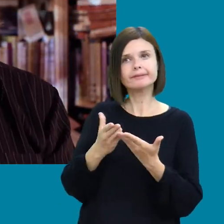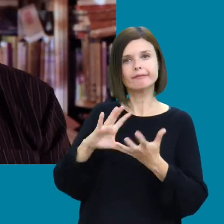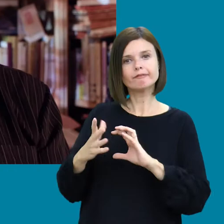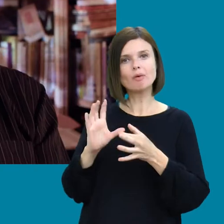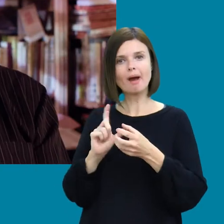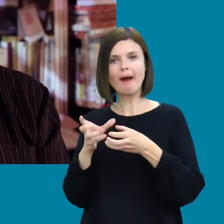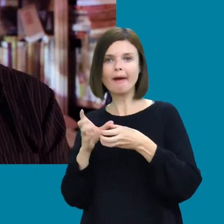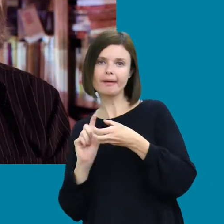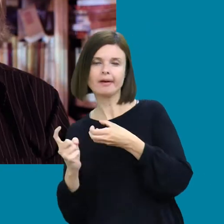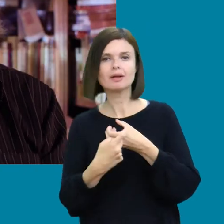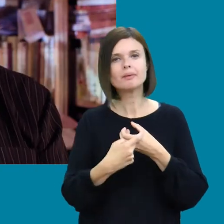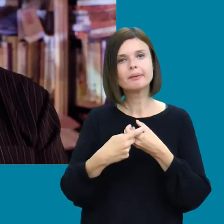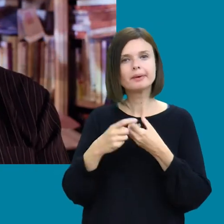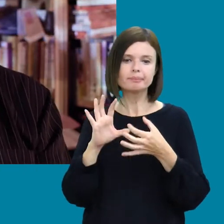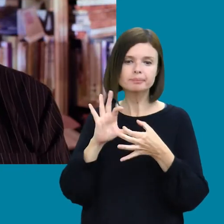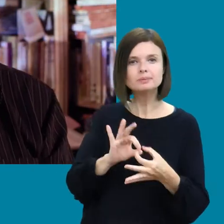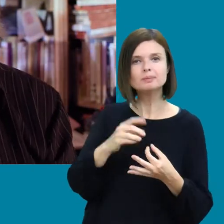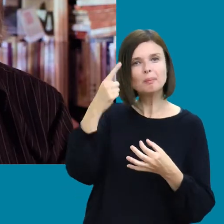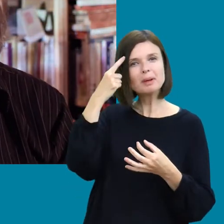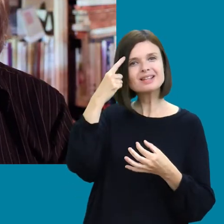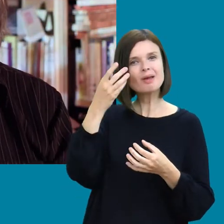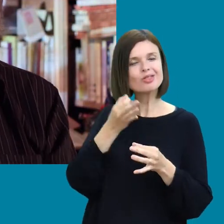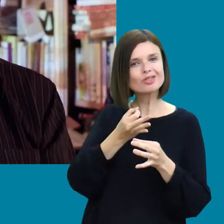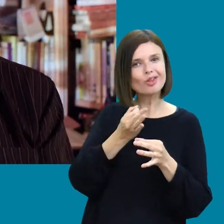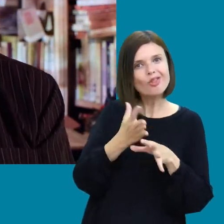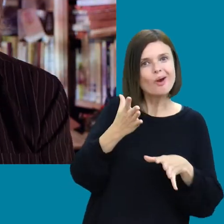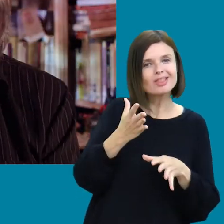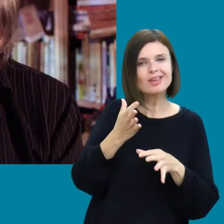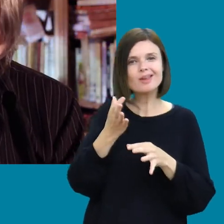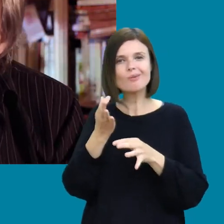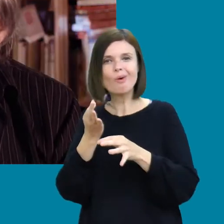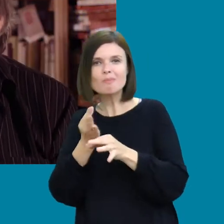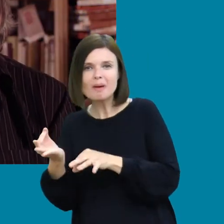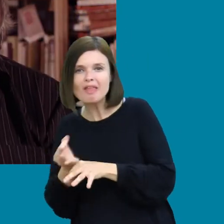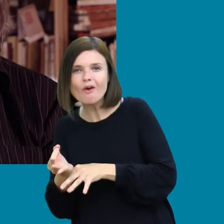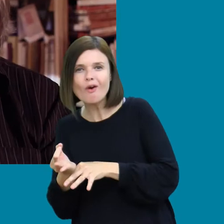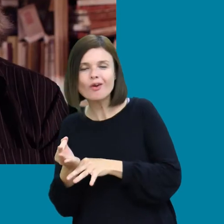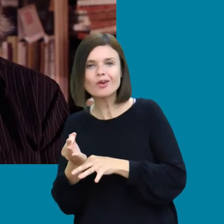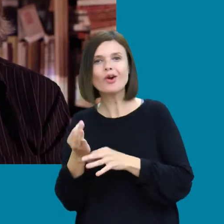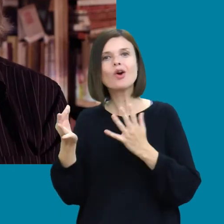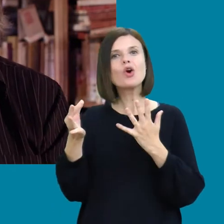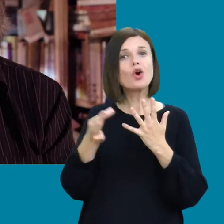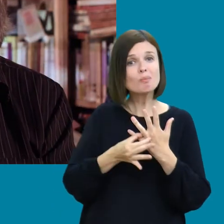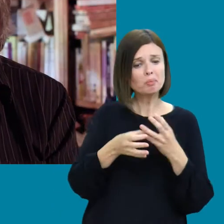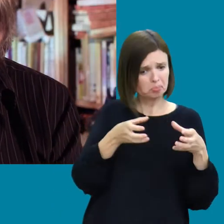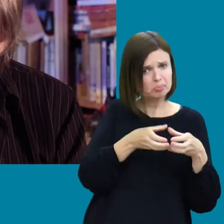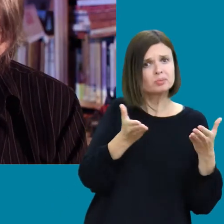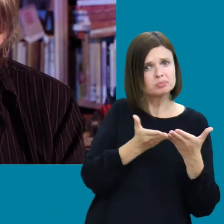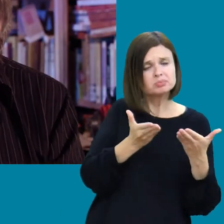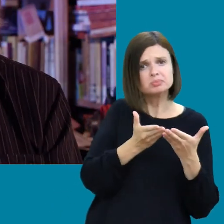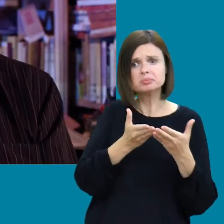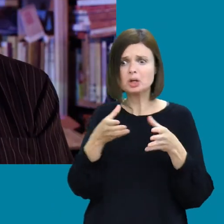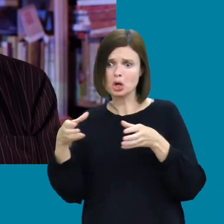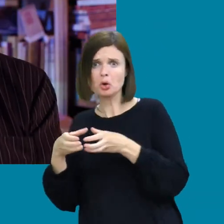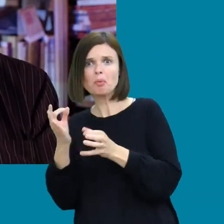un pensamiento educativo, con un pensamiento pedagógico. O sea, hay un compromiso de esos estudiantes y de esos